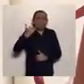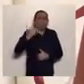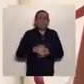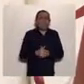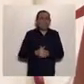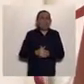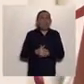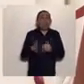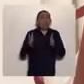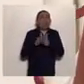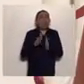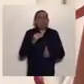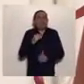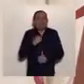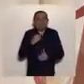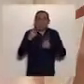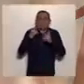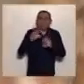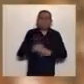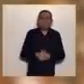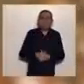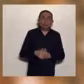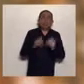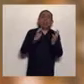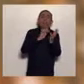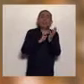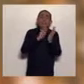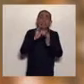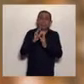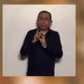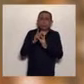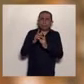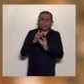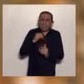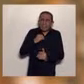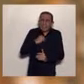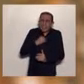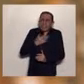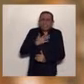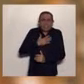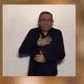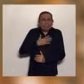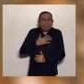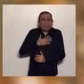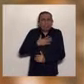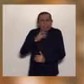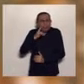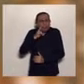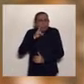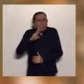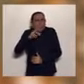Así que juntos, con mucha fe, decimos: Jesús, que sientes compasión al ver